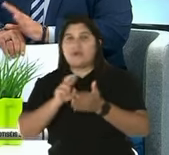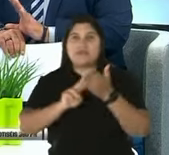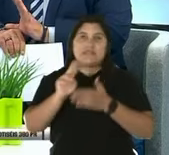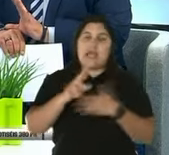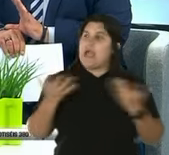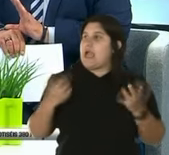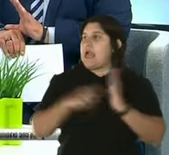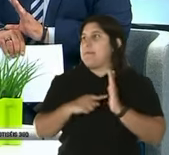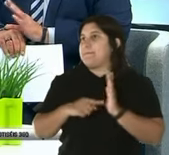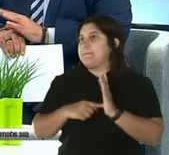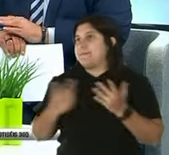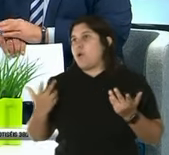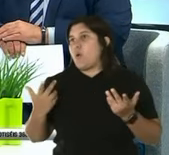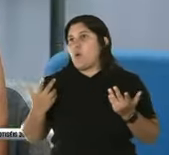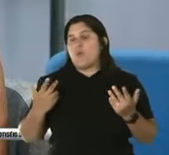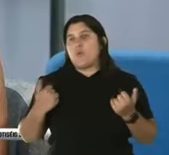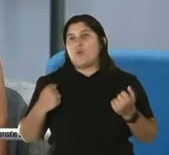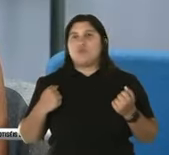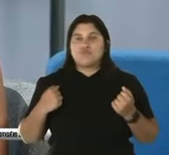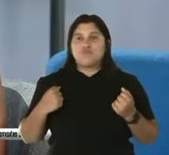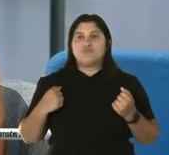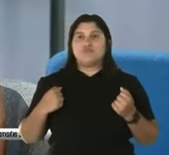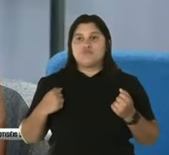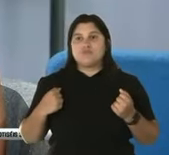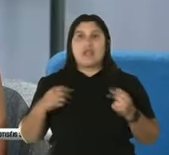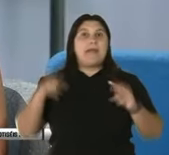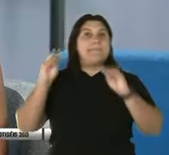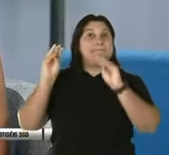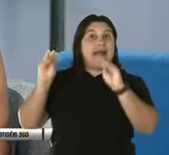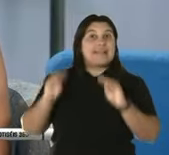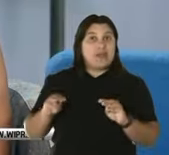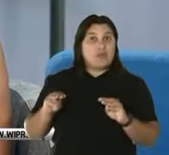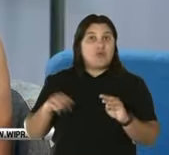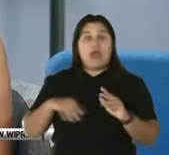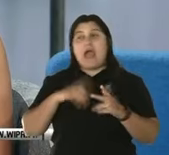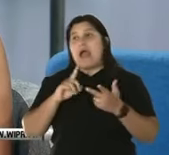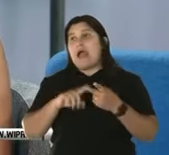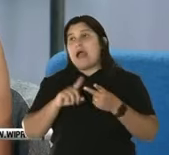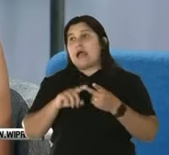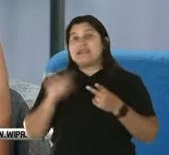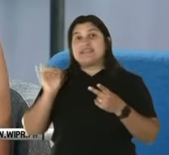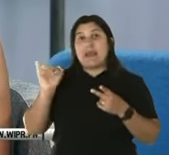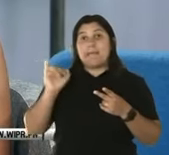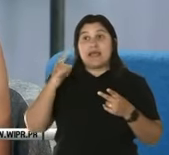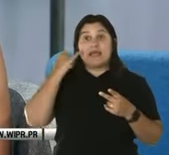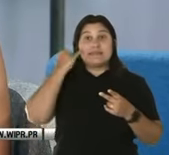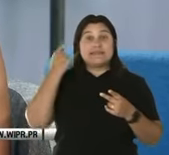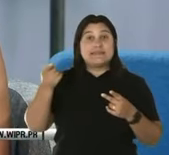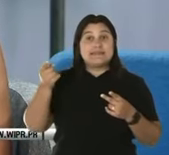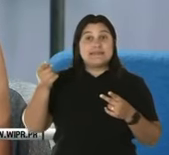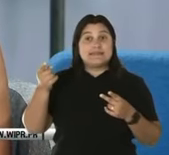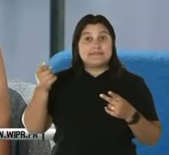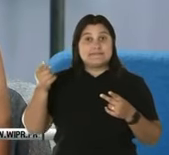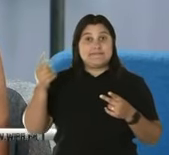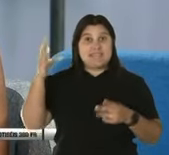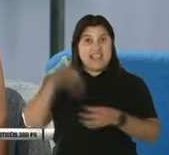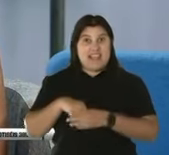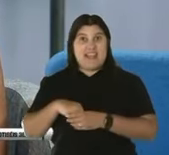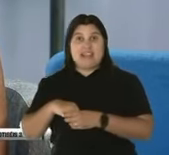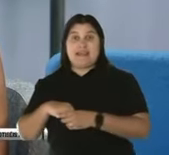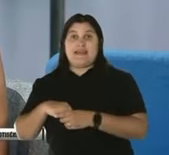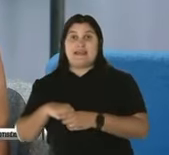elegibles para ese propósito los gastos son los de matrícula y aquellos gastos que hayan estado el listados